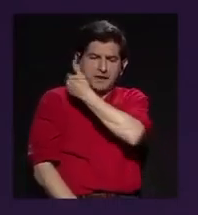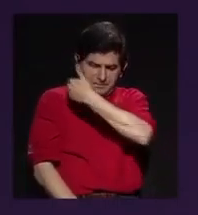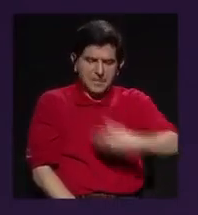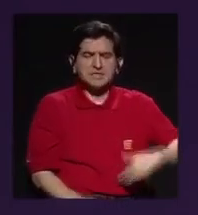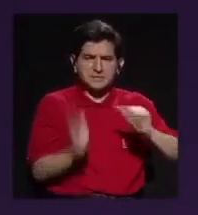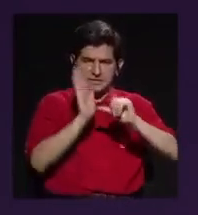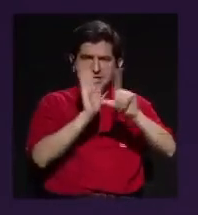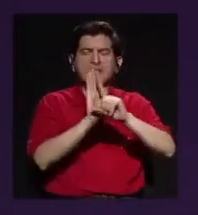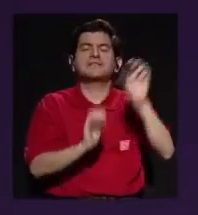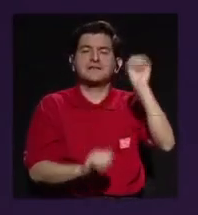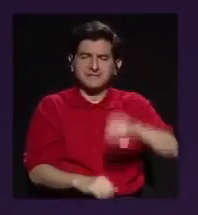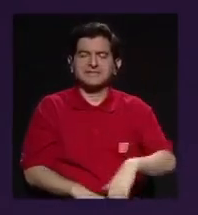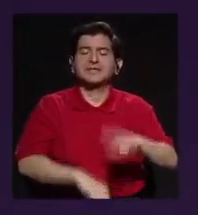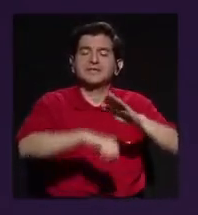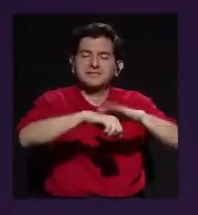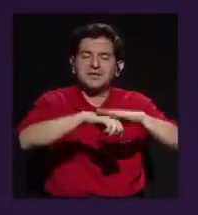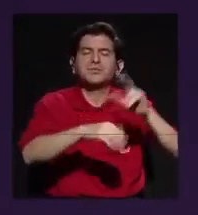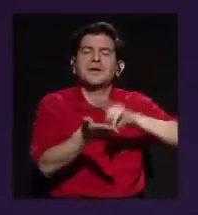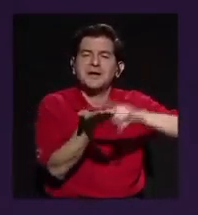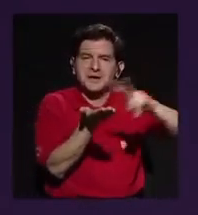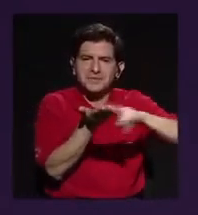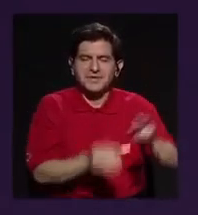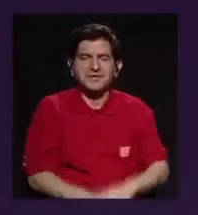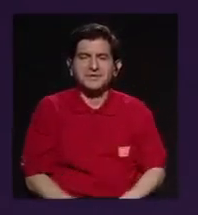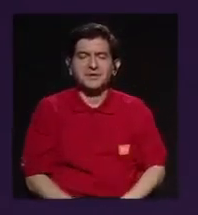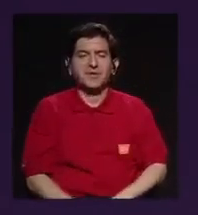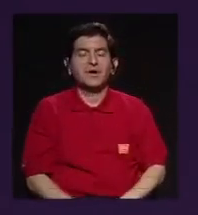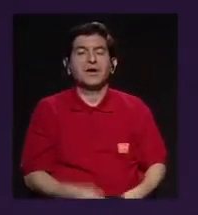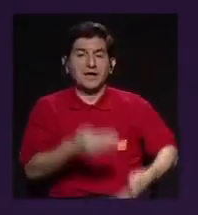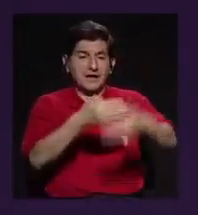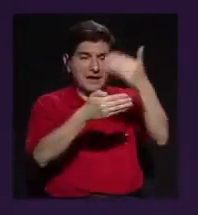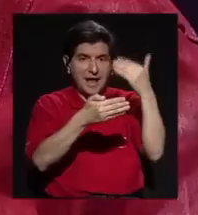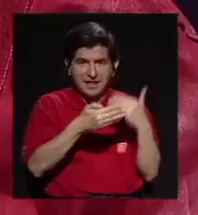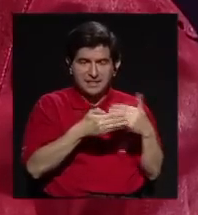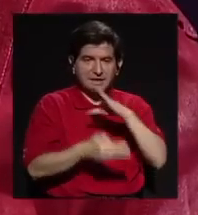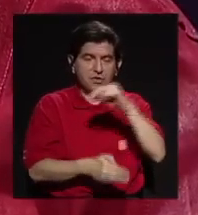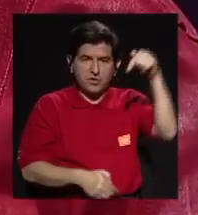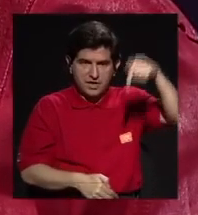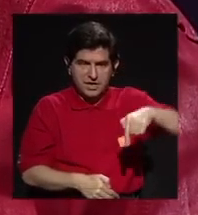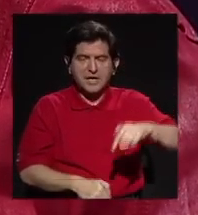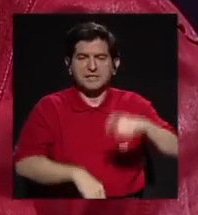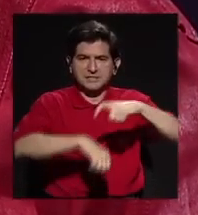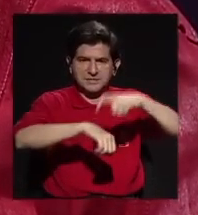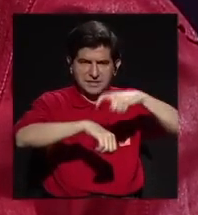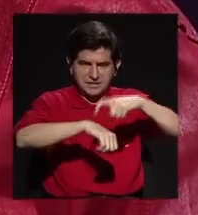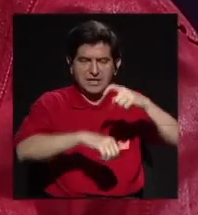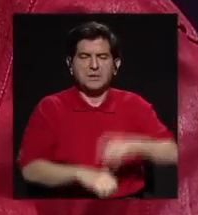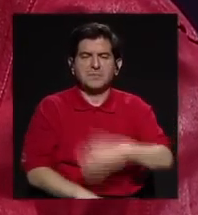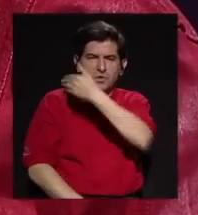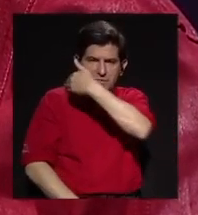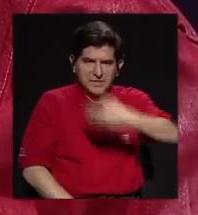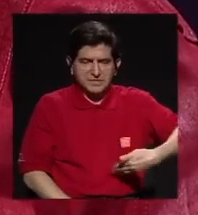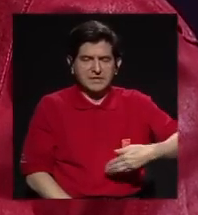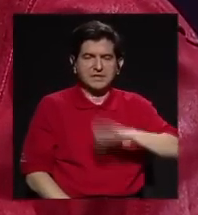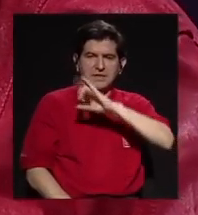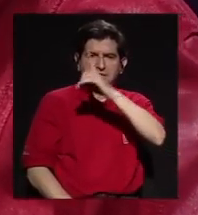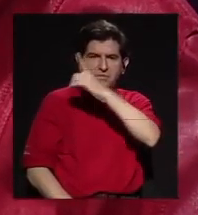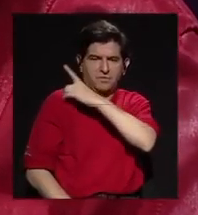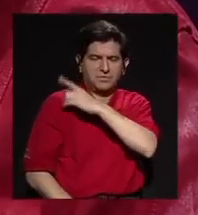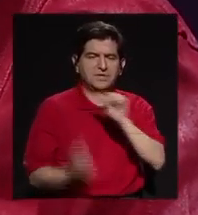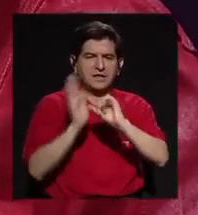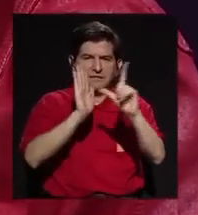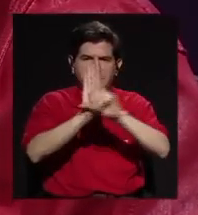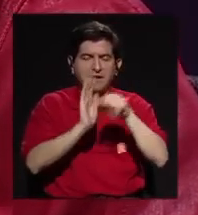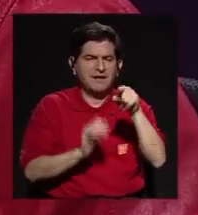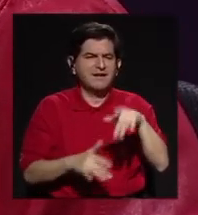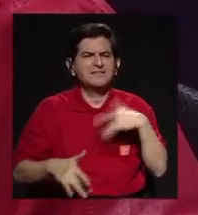Congreso, facilitado por Liberación Nacional en la legislatura anterior y en esta. Y yo siento que había toda una